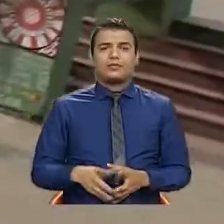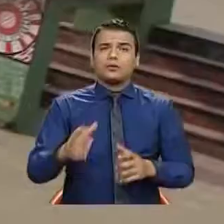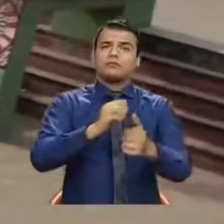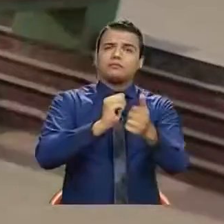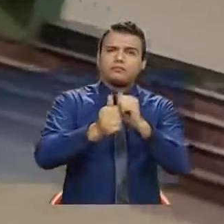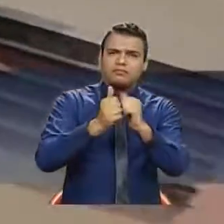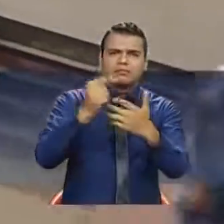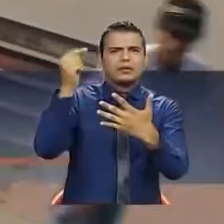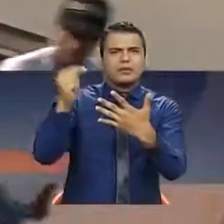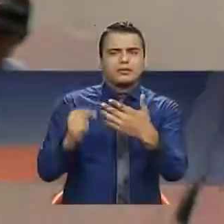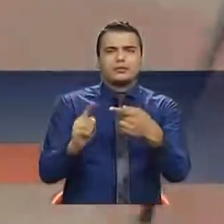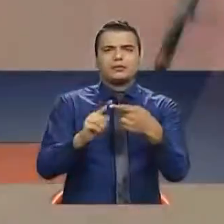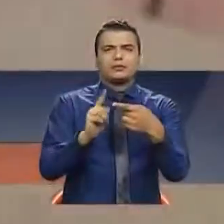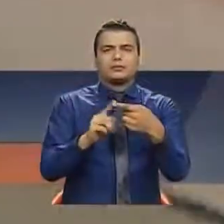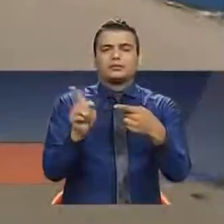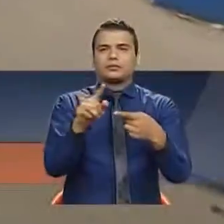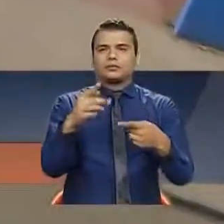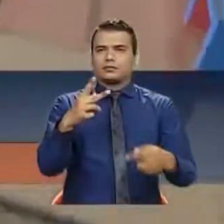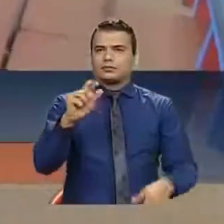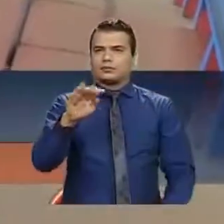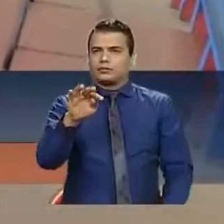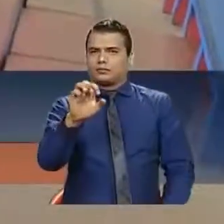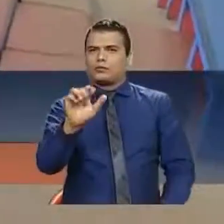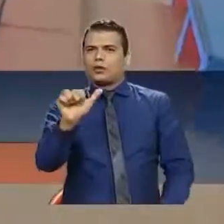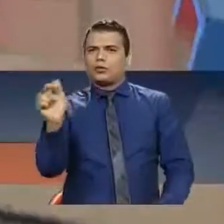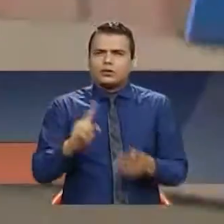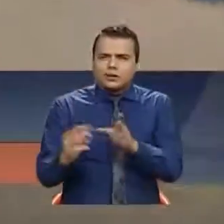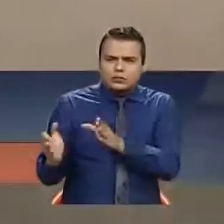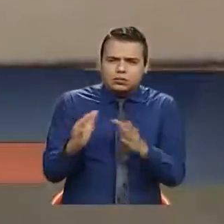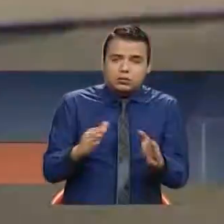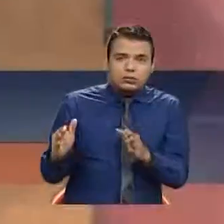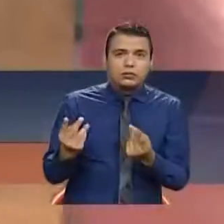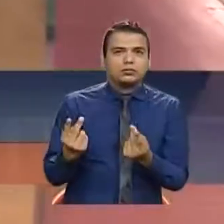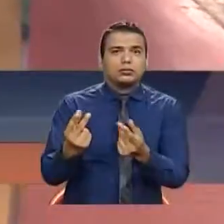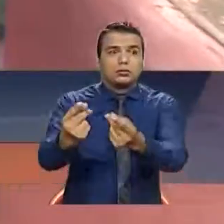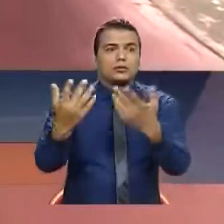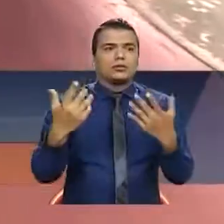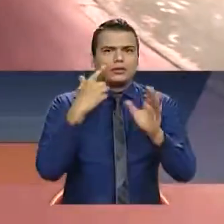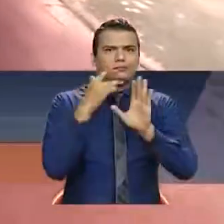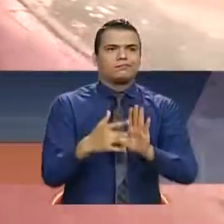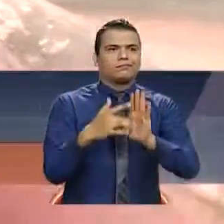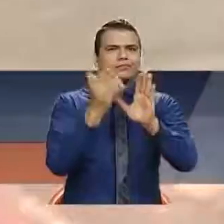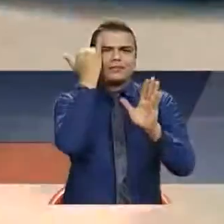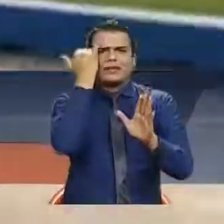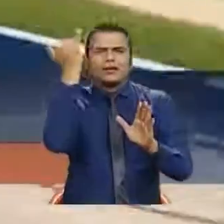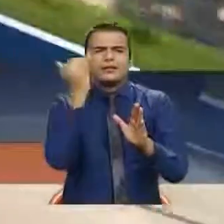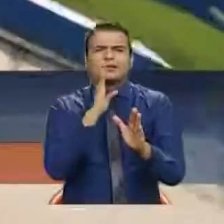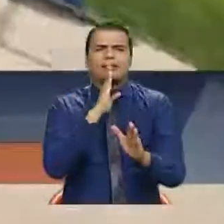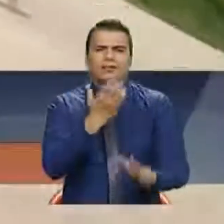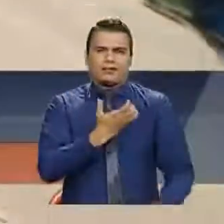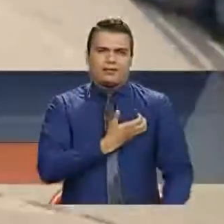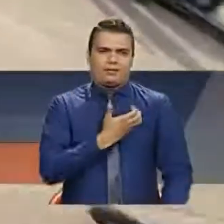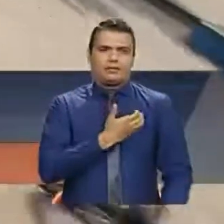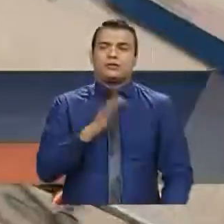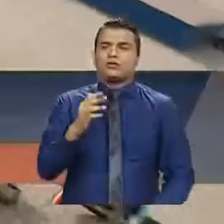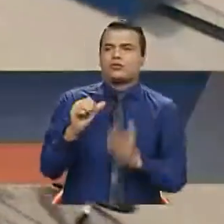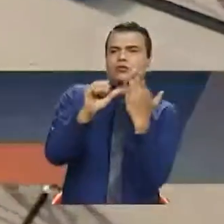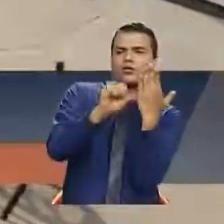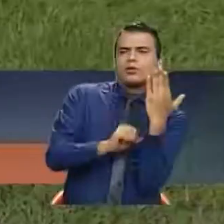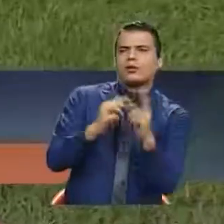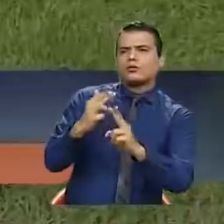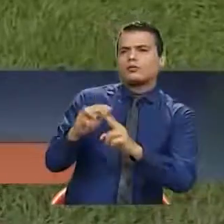Los deportes extremos como el skateboarding y el patinaje agresivo cogen más fuerza en la ciudad de Cali por iniciativas de la alcaldía. Vértigo es un